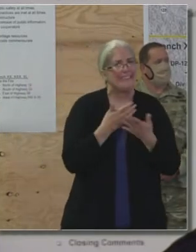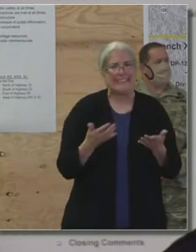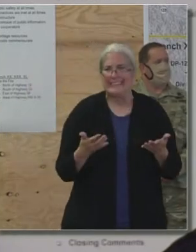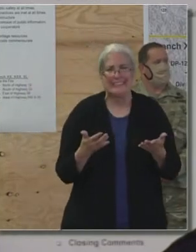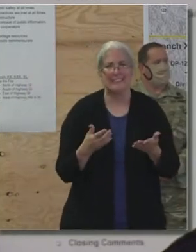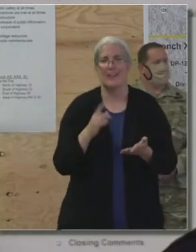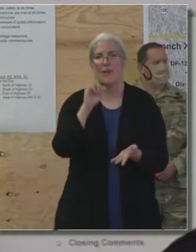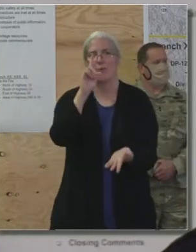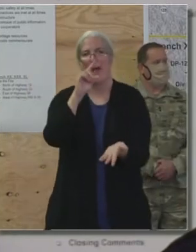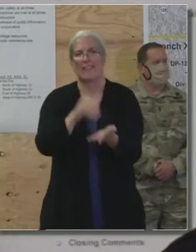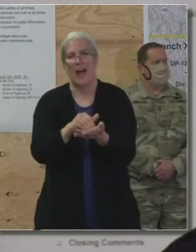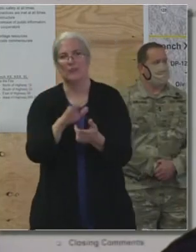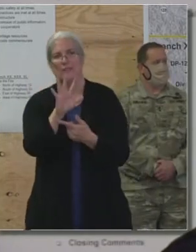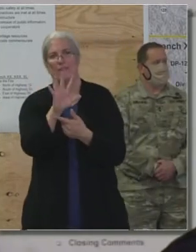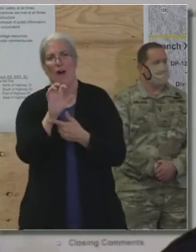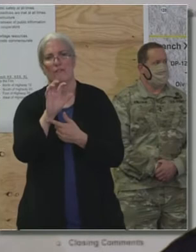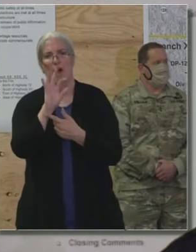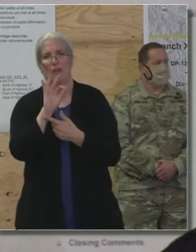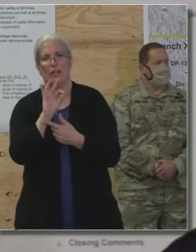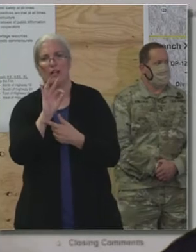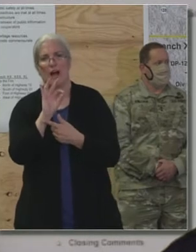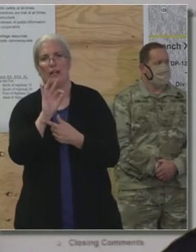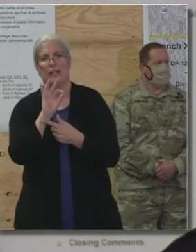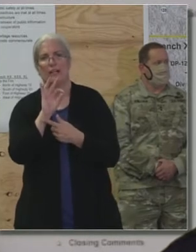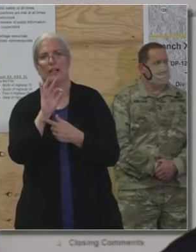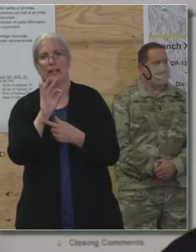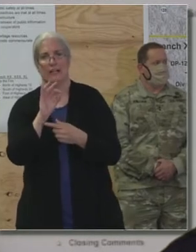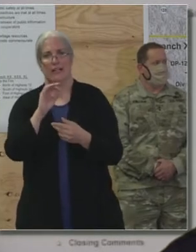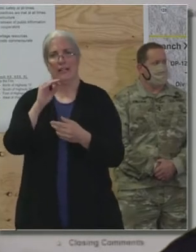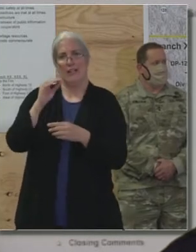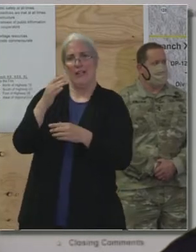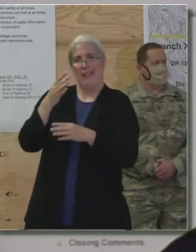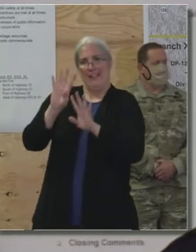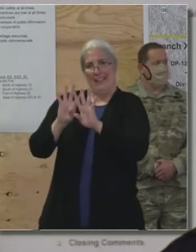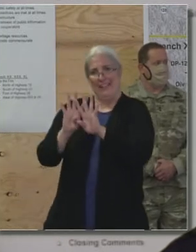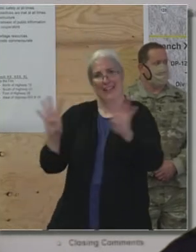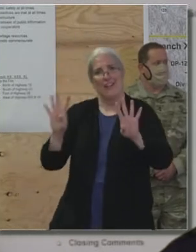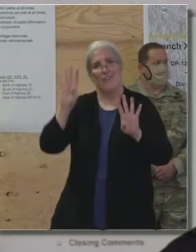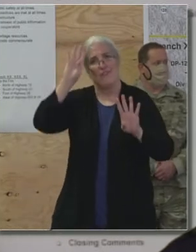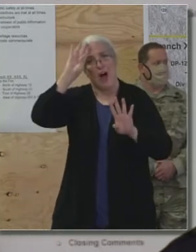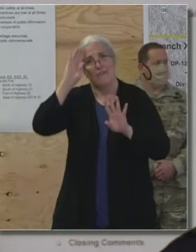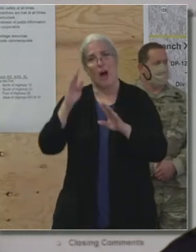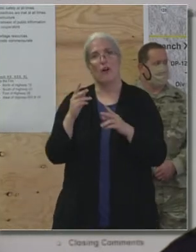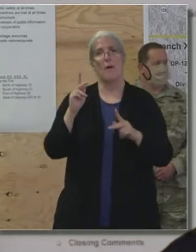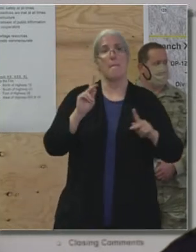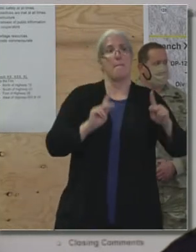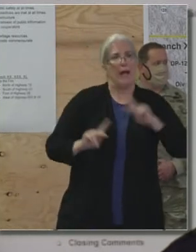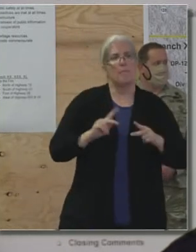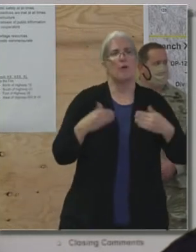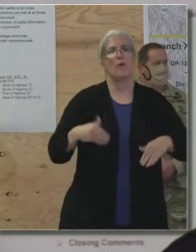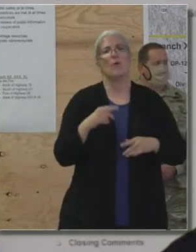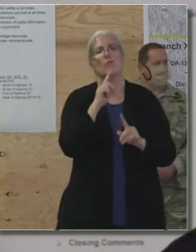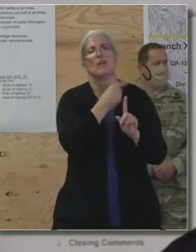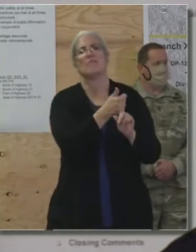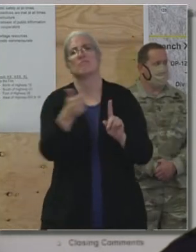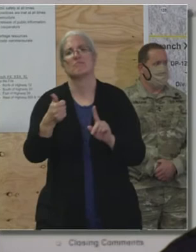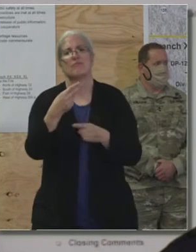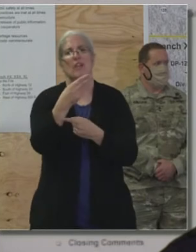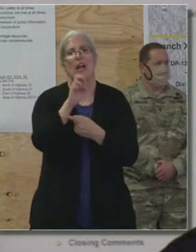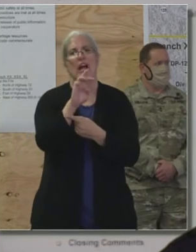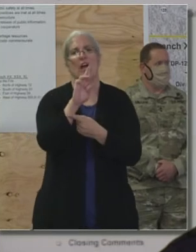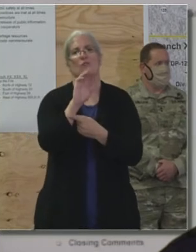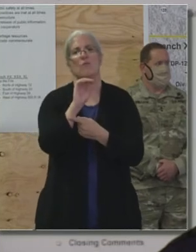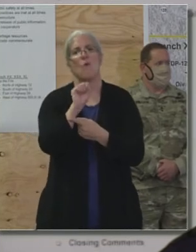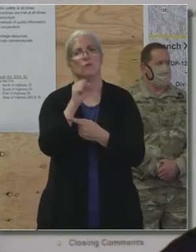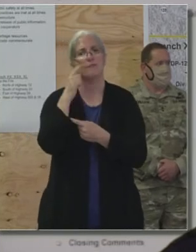batalla 159 héroes de la frente del frente de batalla que están aquí en estos complejos de